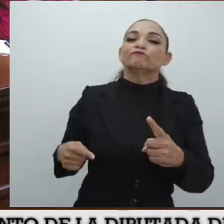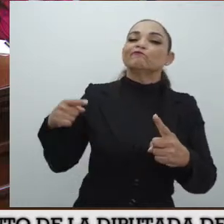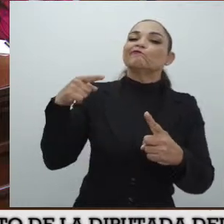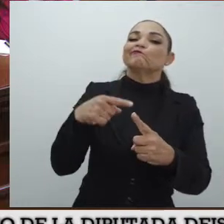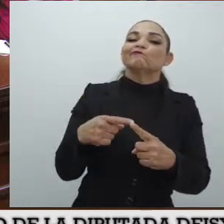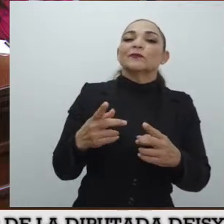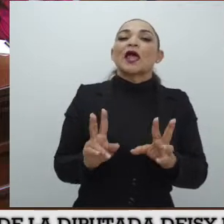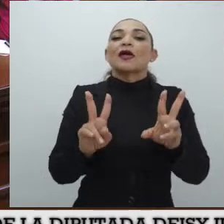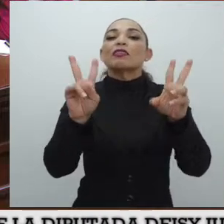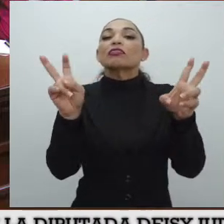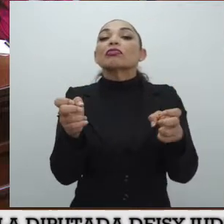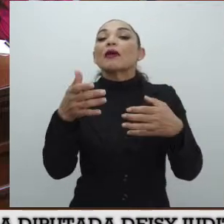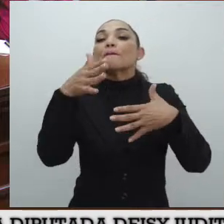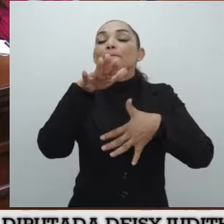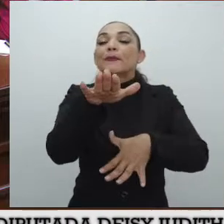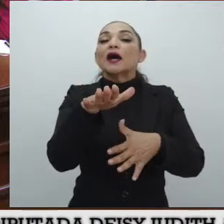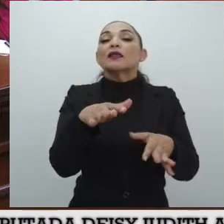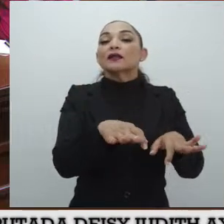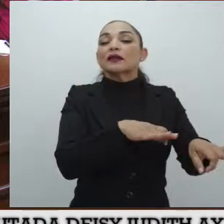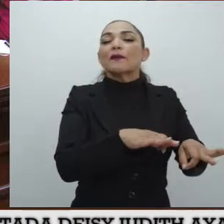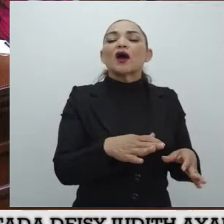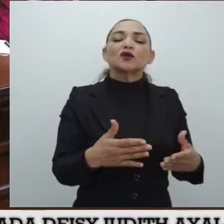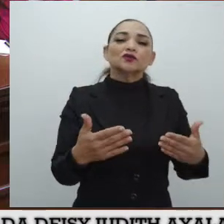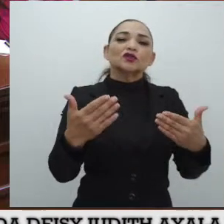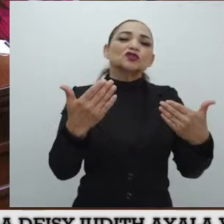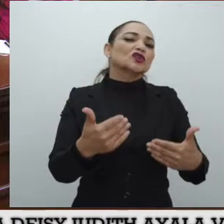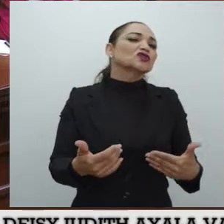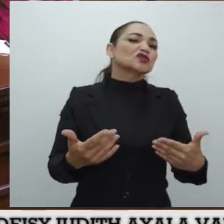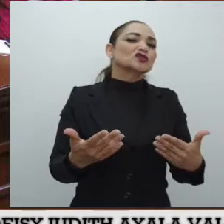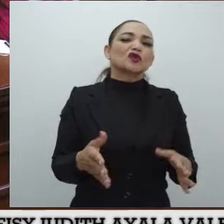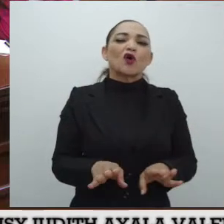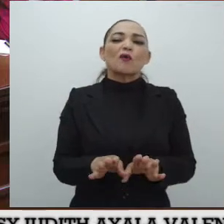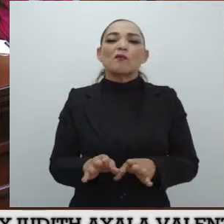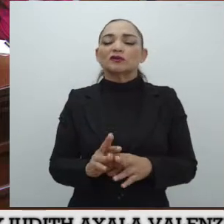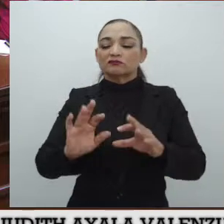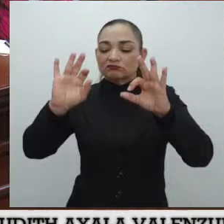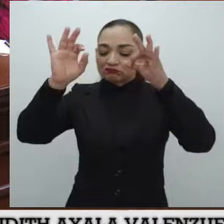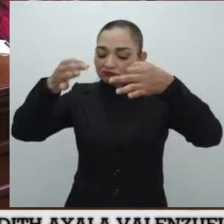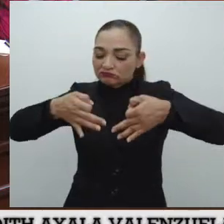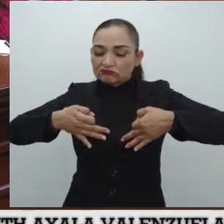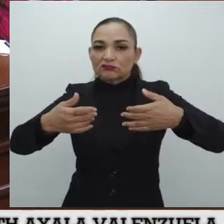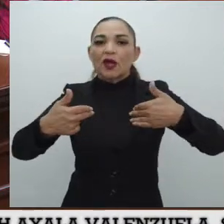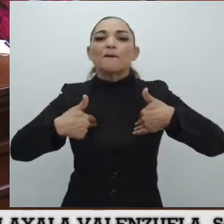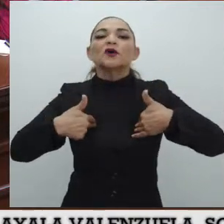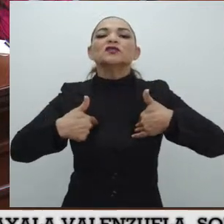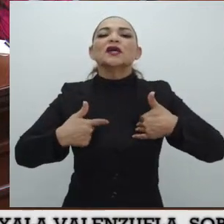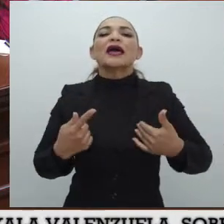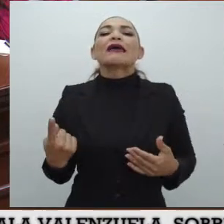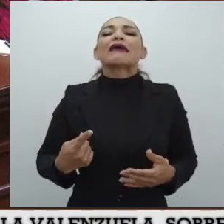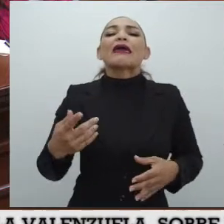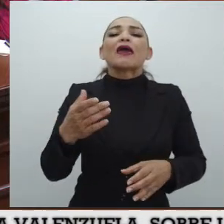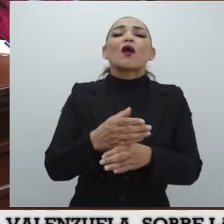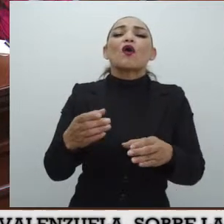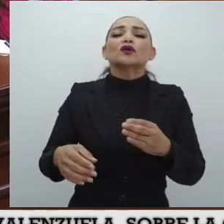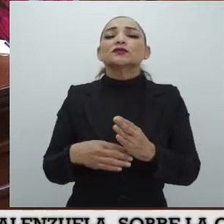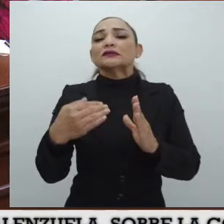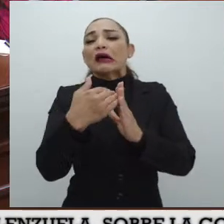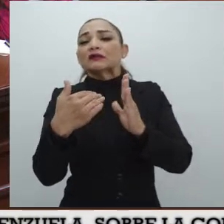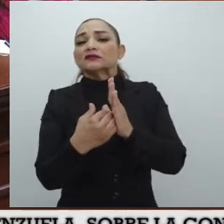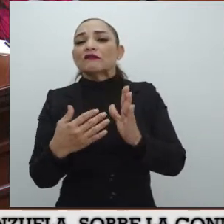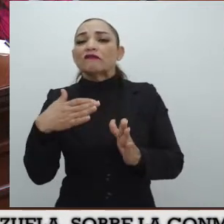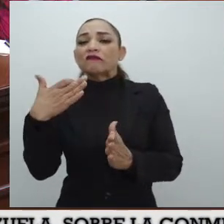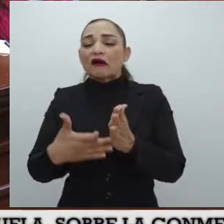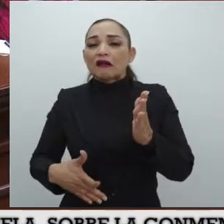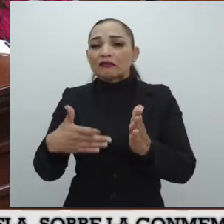trabajo. ¿Cómo estamos? ¿Qué es lo que falta? Les mencionaré solo algunos retos y desafíos